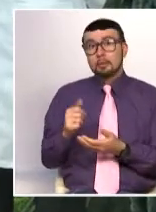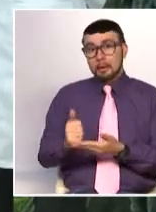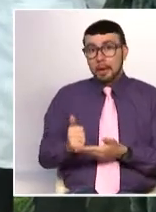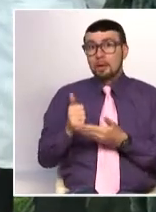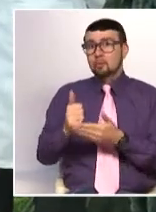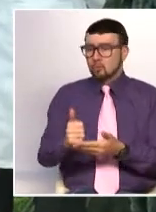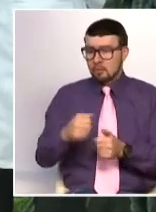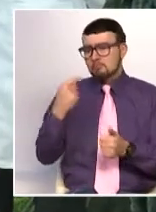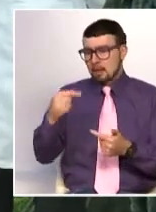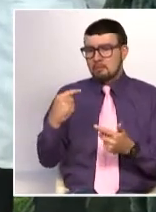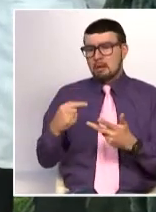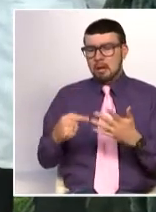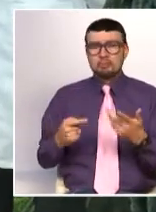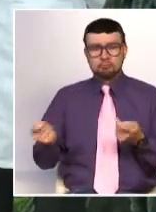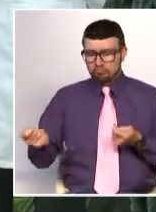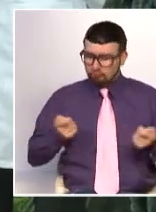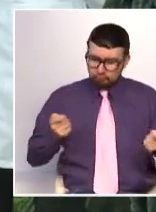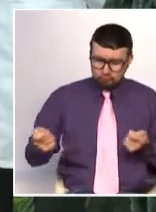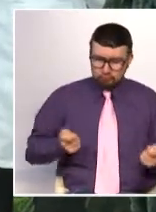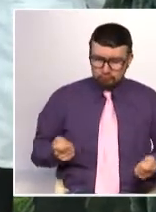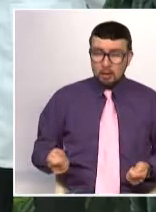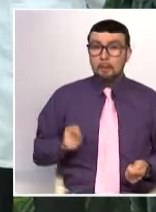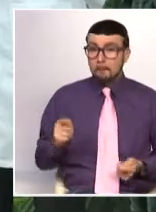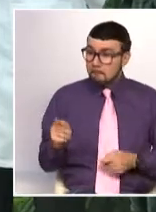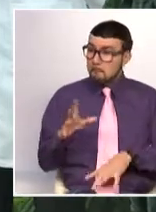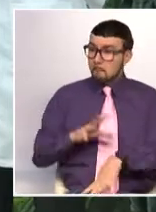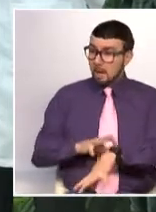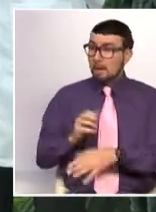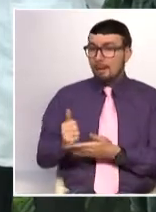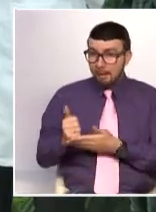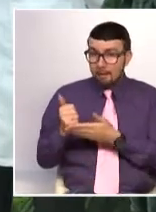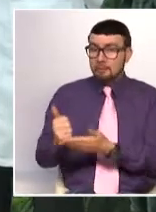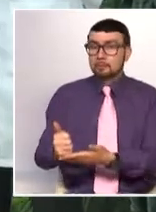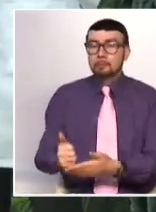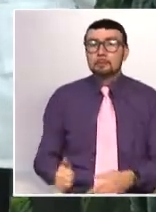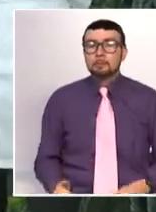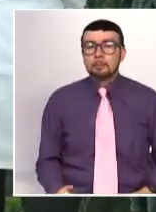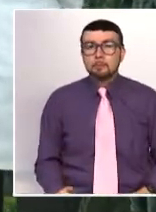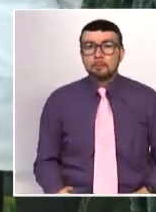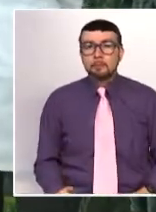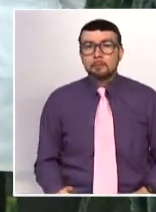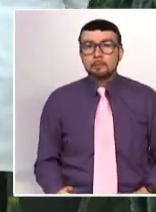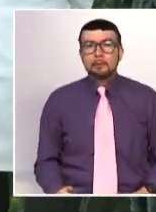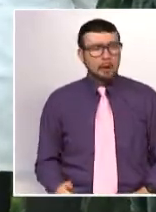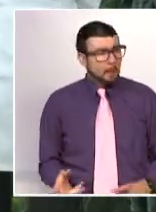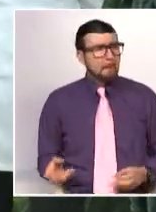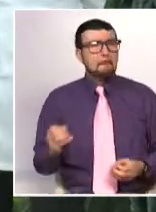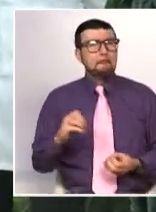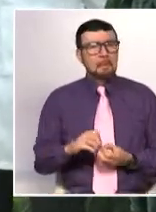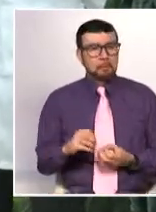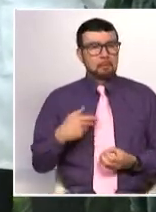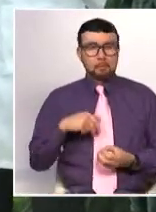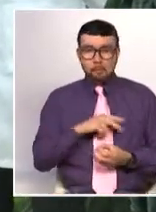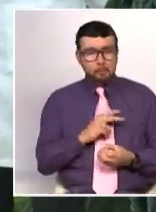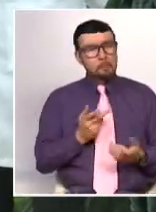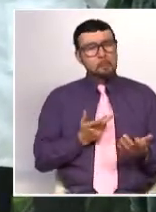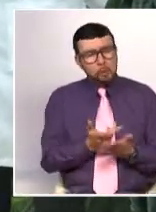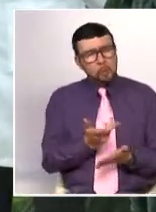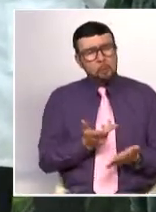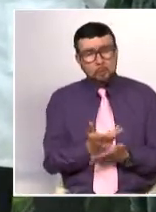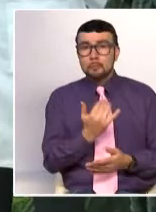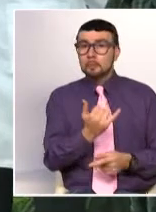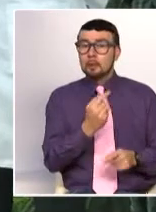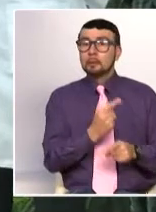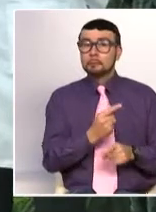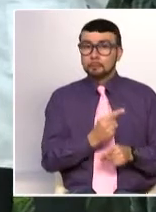que ya sí son manejadas desde la parte médica bueno otros los protocolos que hemos establecido como desintoxicación es un